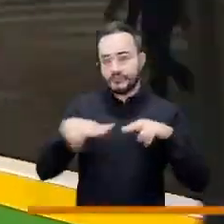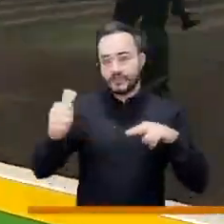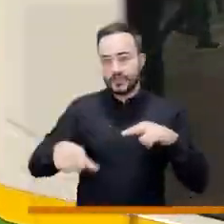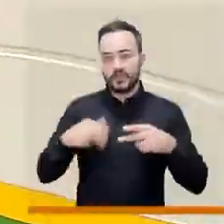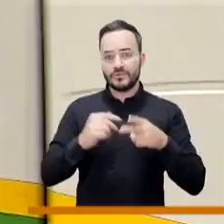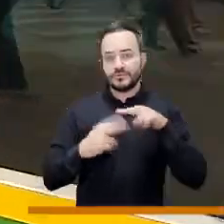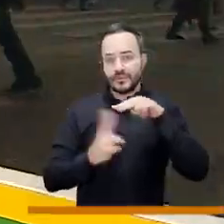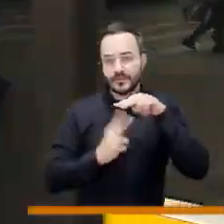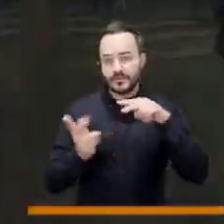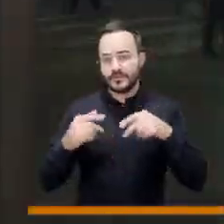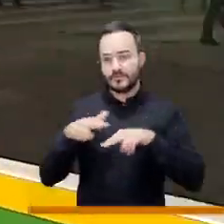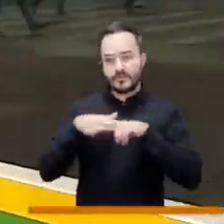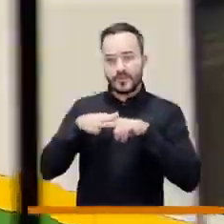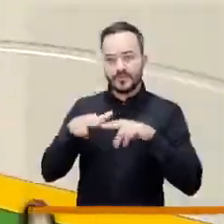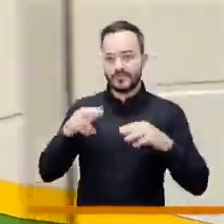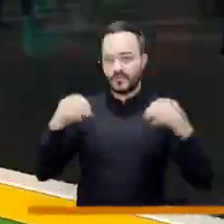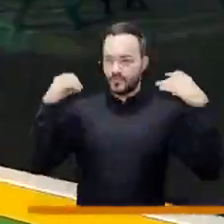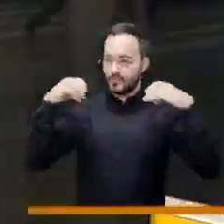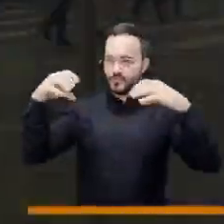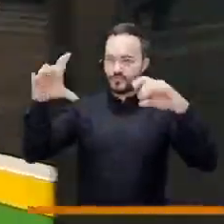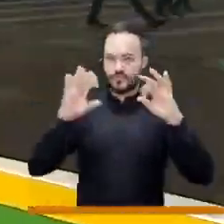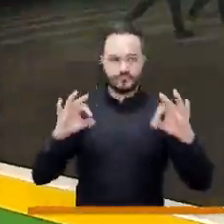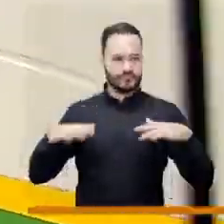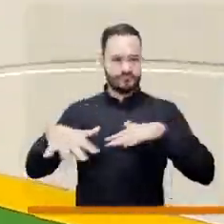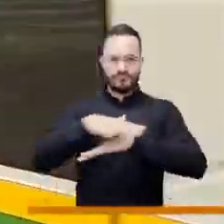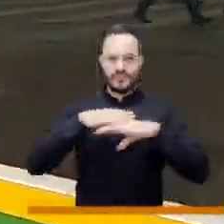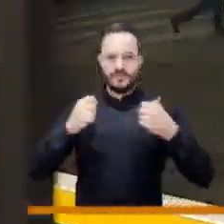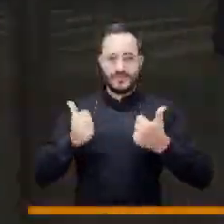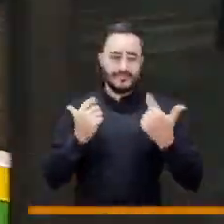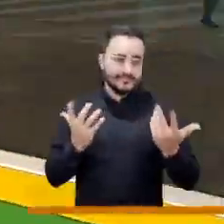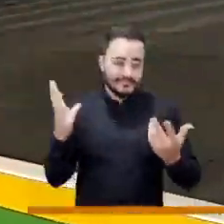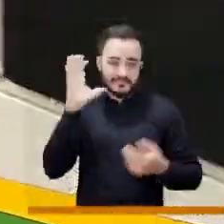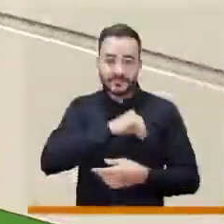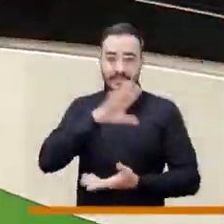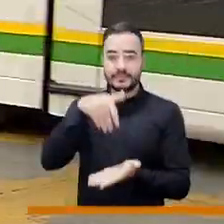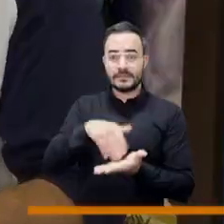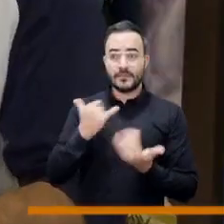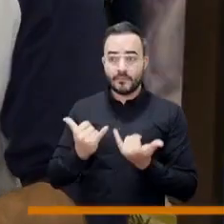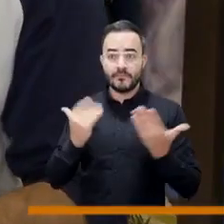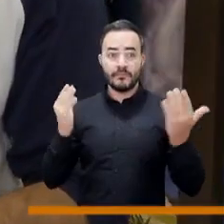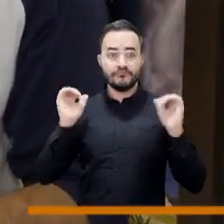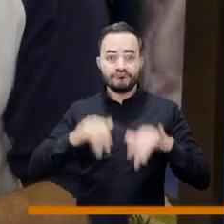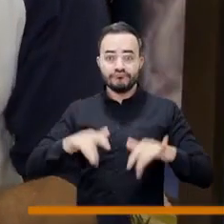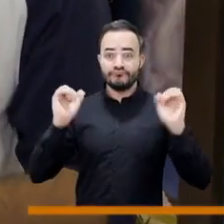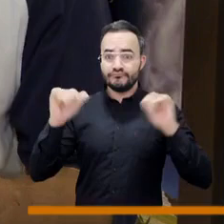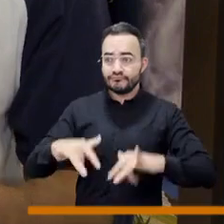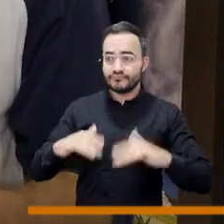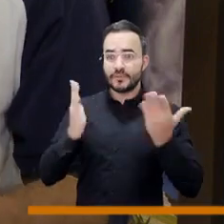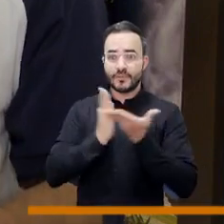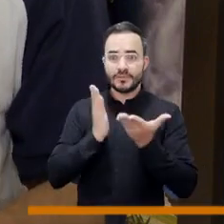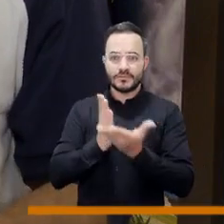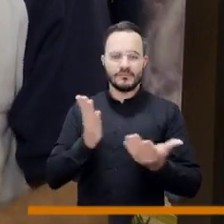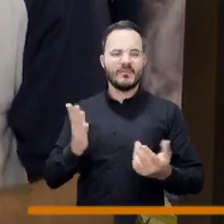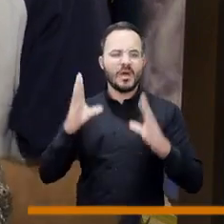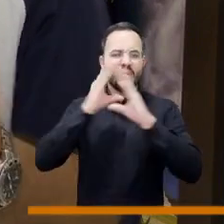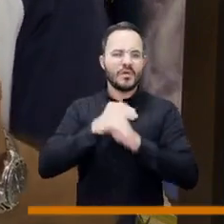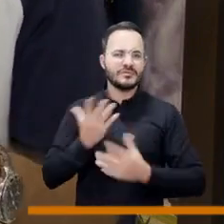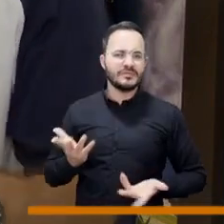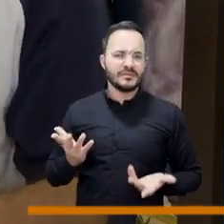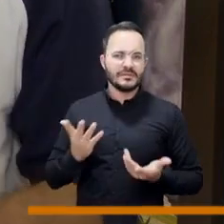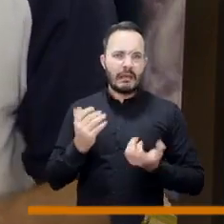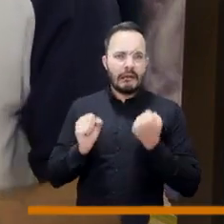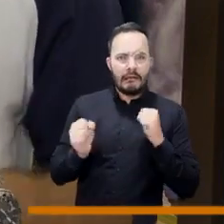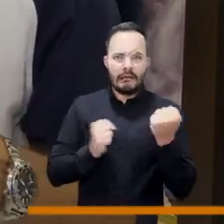metro, el Metro Plus y el tranvía. Eso es fundamental para permitir que el sector educativo del centro pueda seguir ofreciendo los